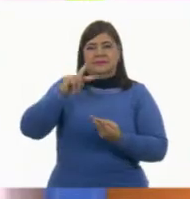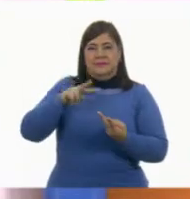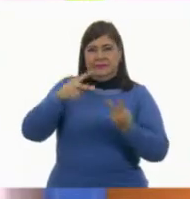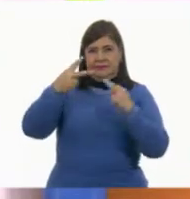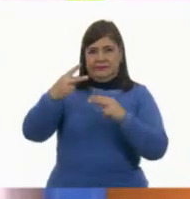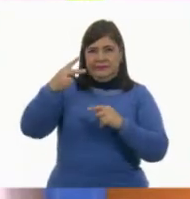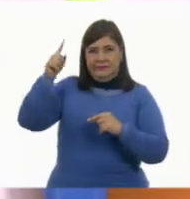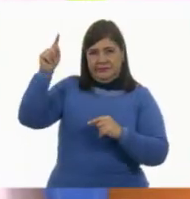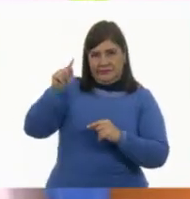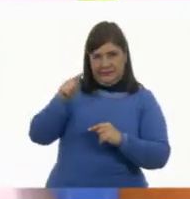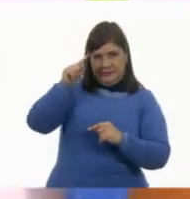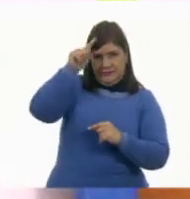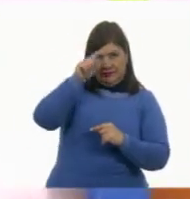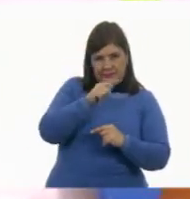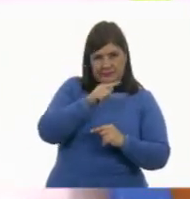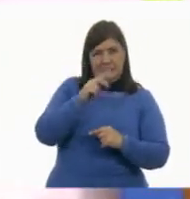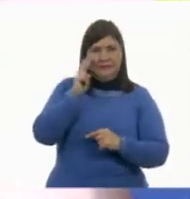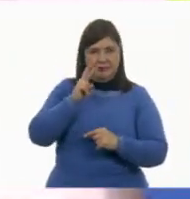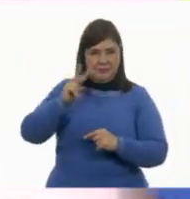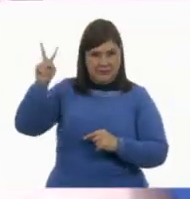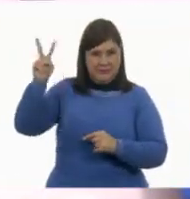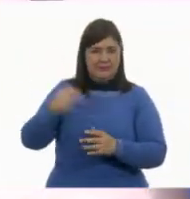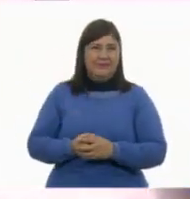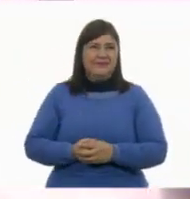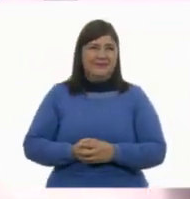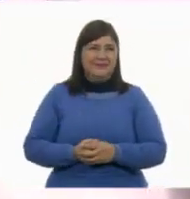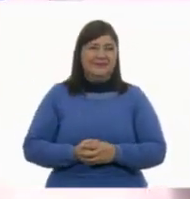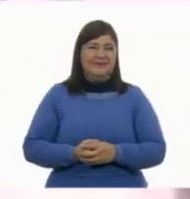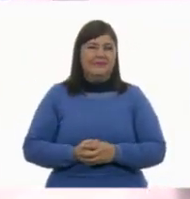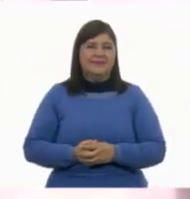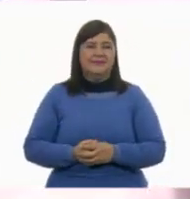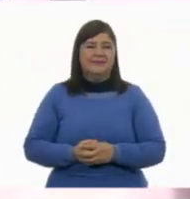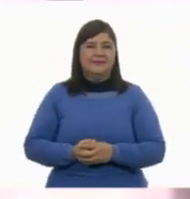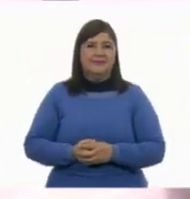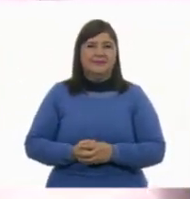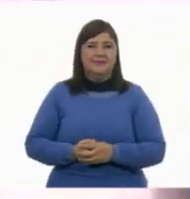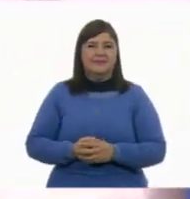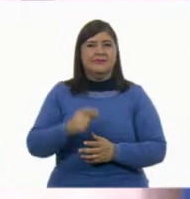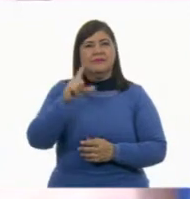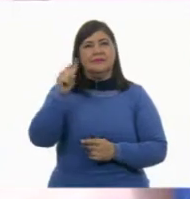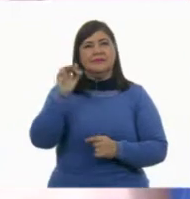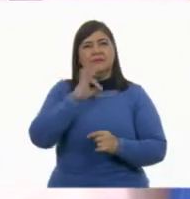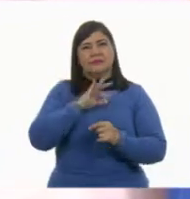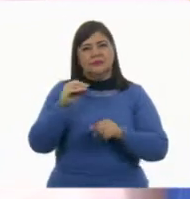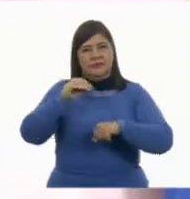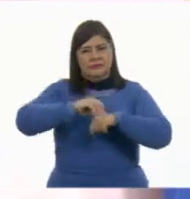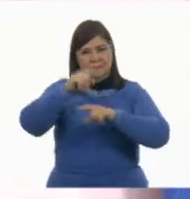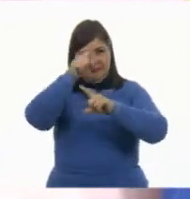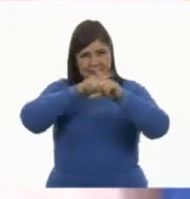hacia abajo, un zigzag hacia abajo. Luego ponemos un circulito